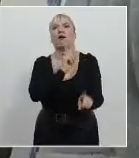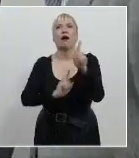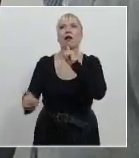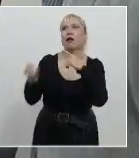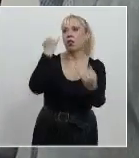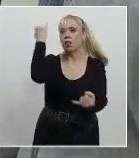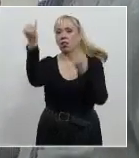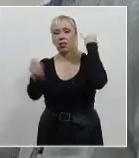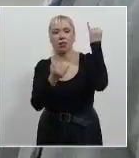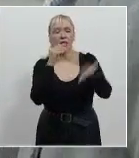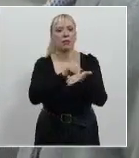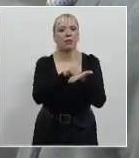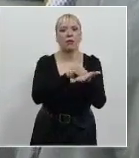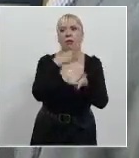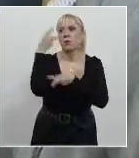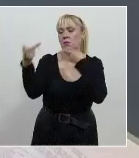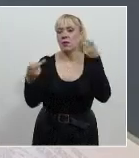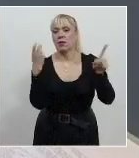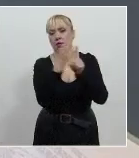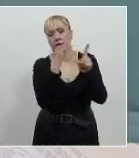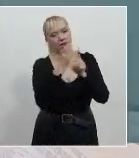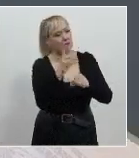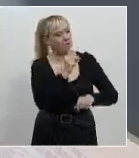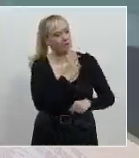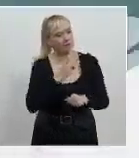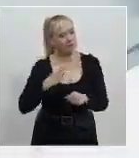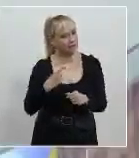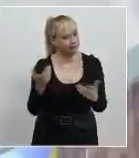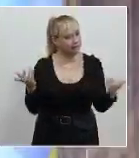manifestaciones mediáticas y denostativas.